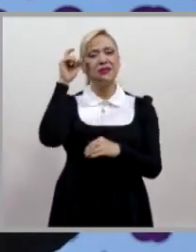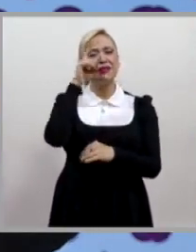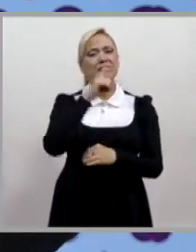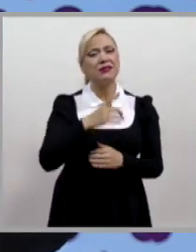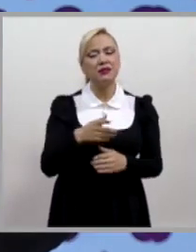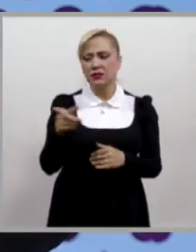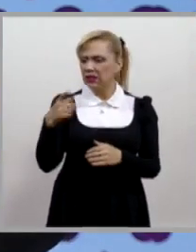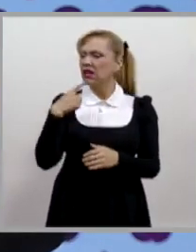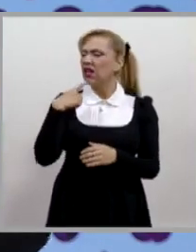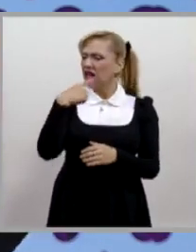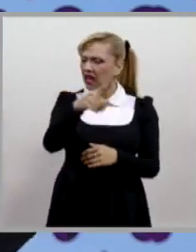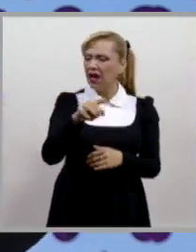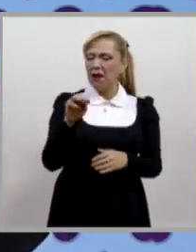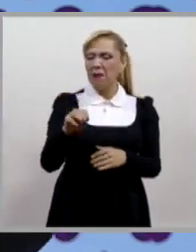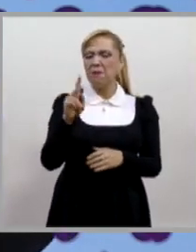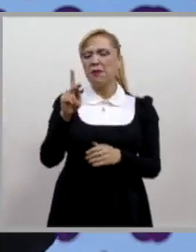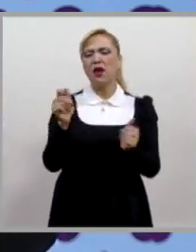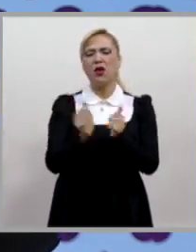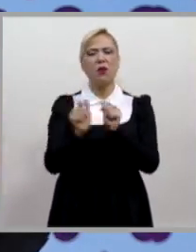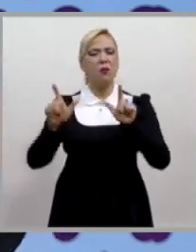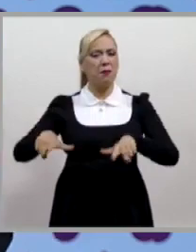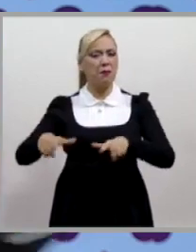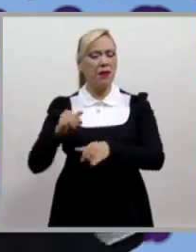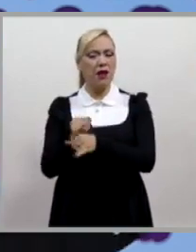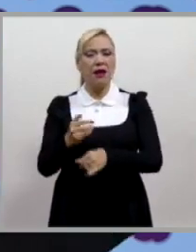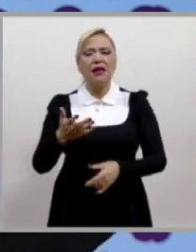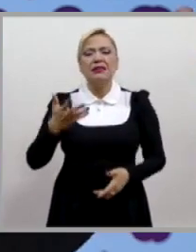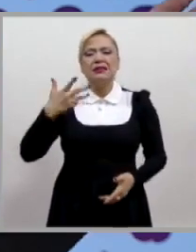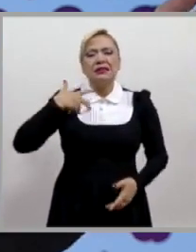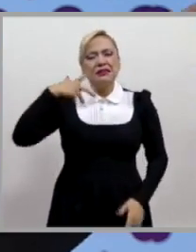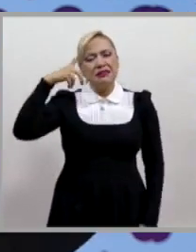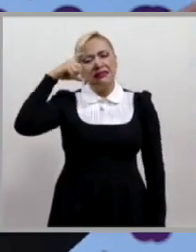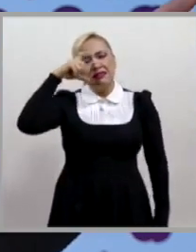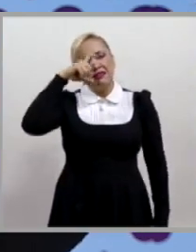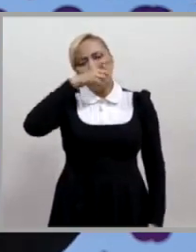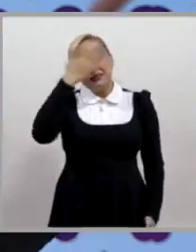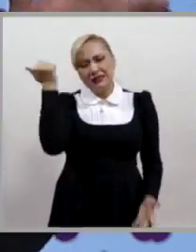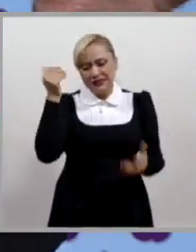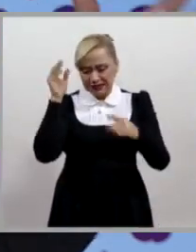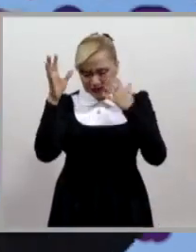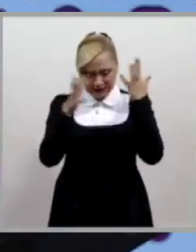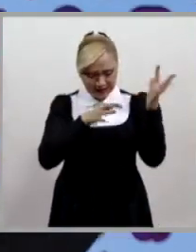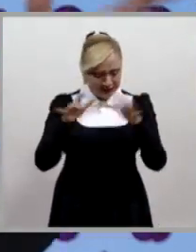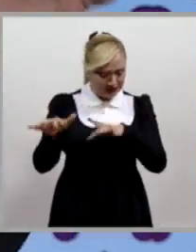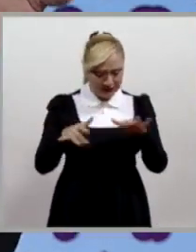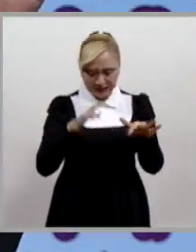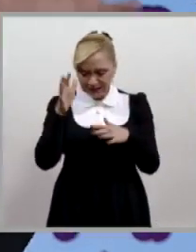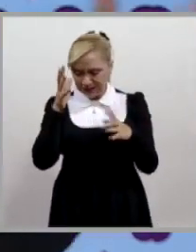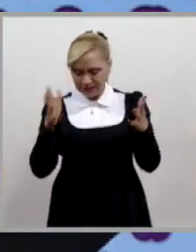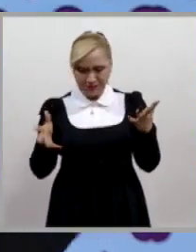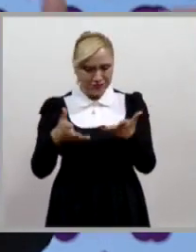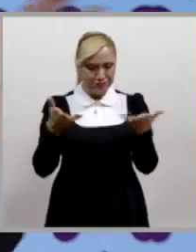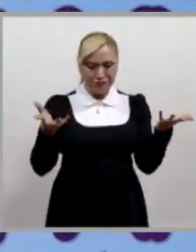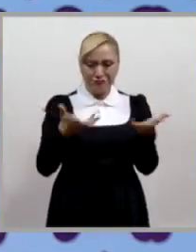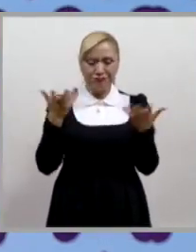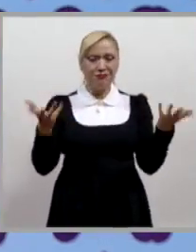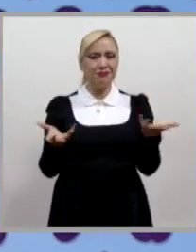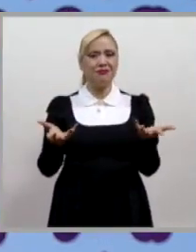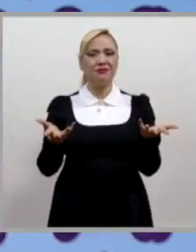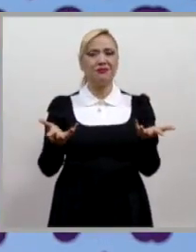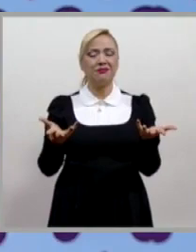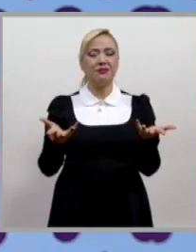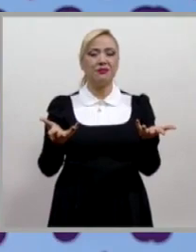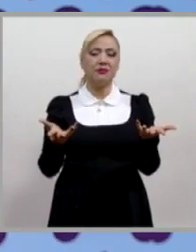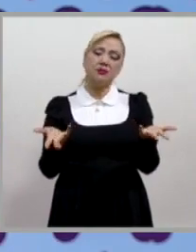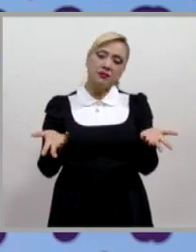dice, presenta una denuncia en el MP a través de la página de internet, es complicadísimo. Ya ni hablar, por más de los avances, de los logros que ha habido por parte de